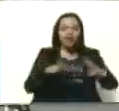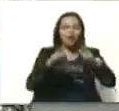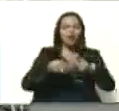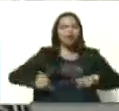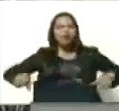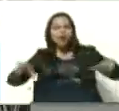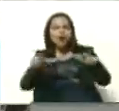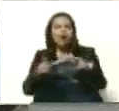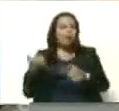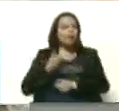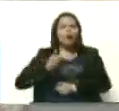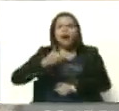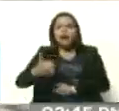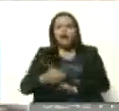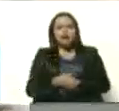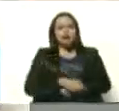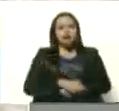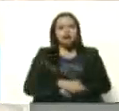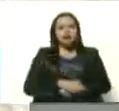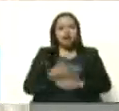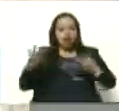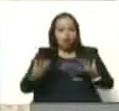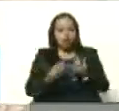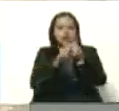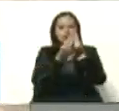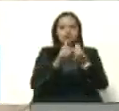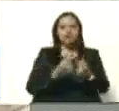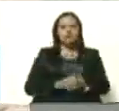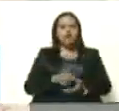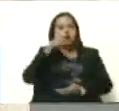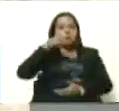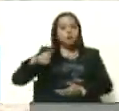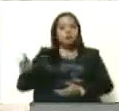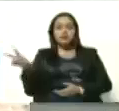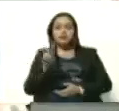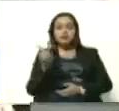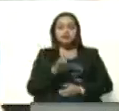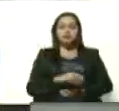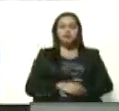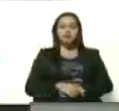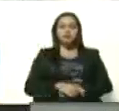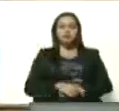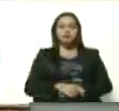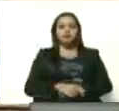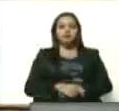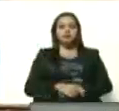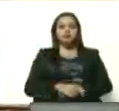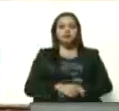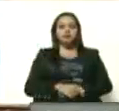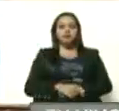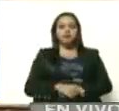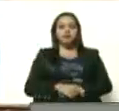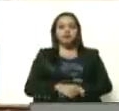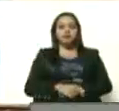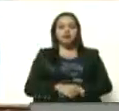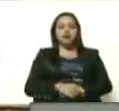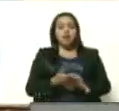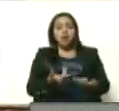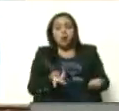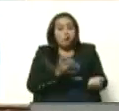sus espacios, acompañar al pueblo de Venezuela. Lo peor ya